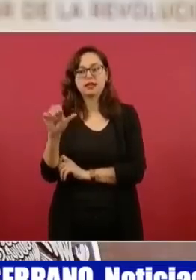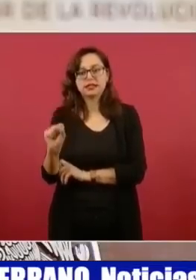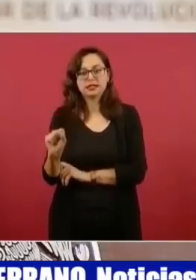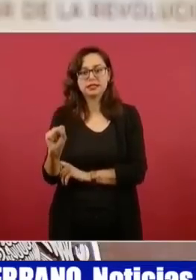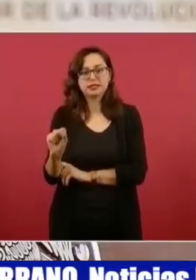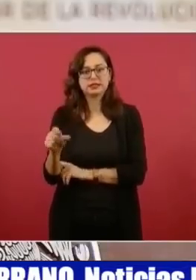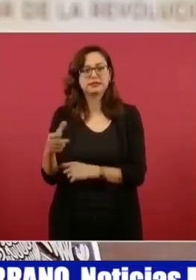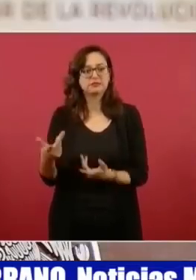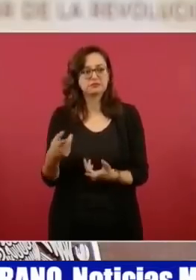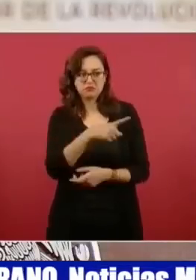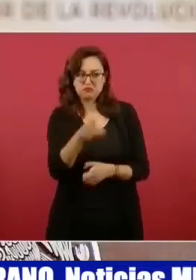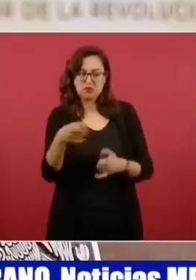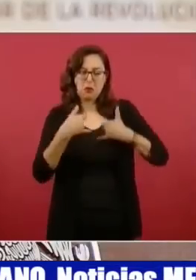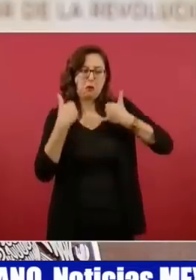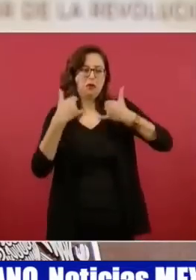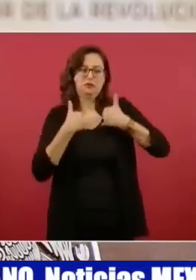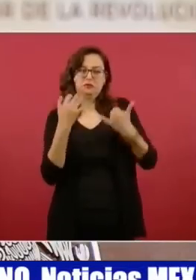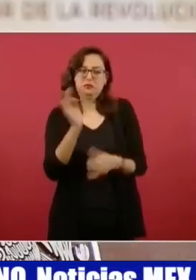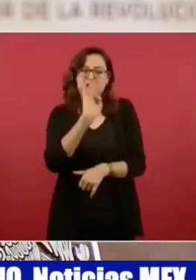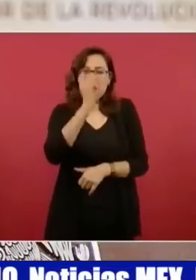Esto para los jóvenes, pues.